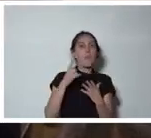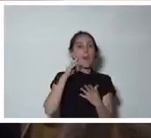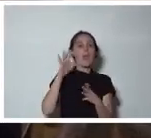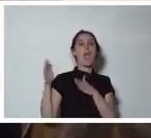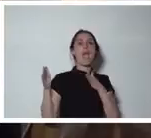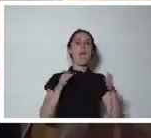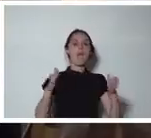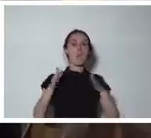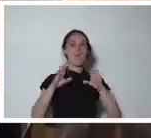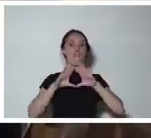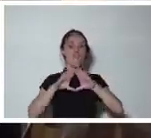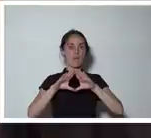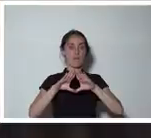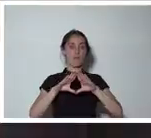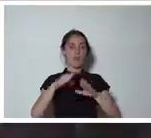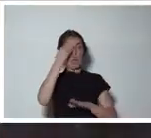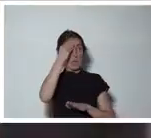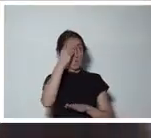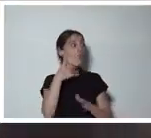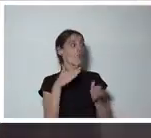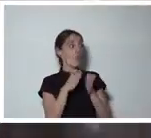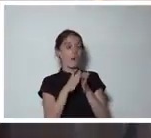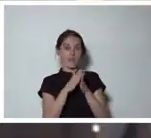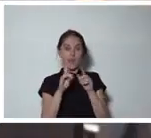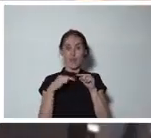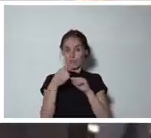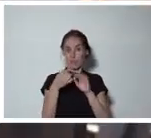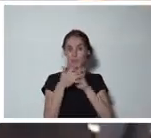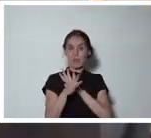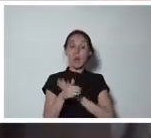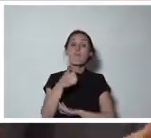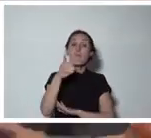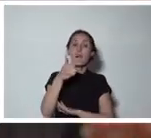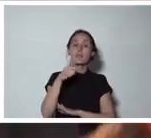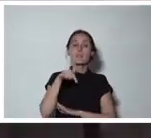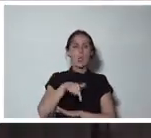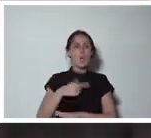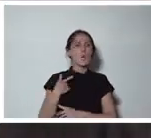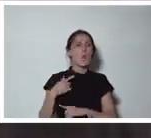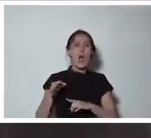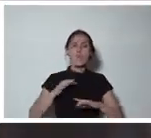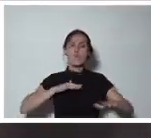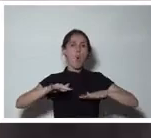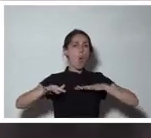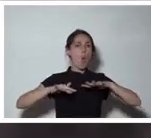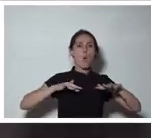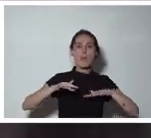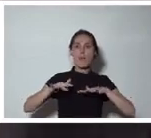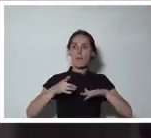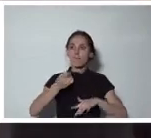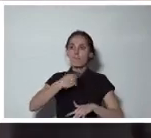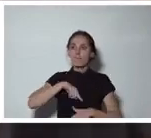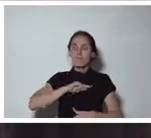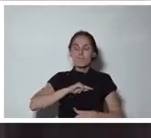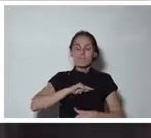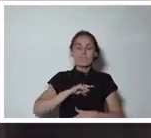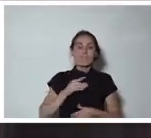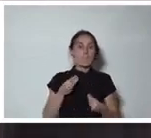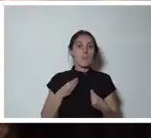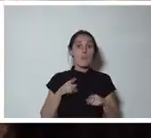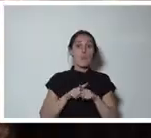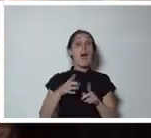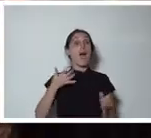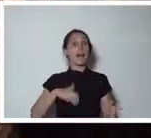yo creo que también la compañera representa eso la amplísima movilización que hemos visto con tanta Ilusión en en Argentina no y que ha